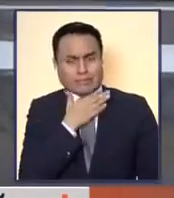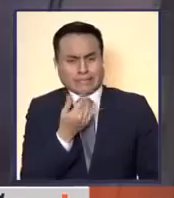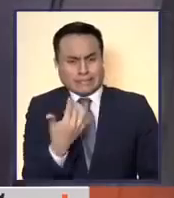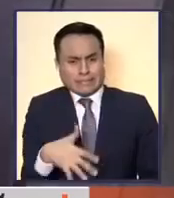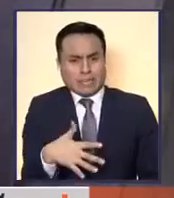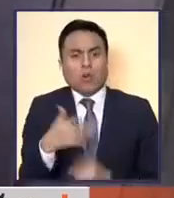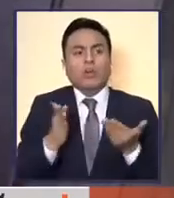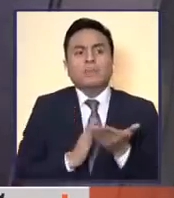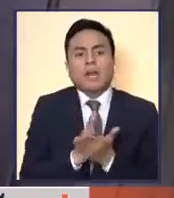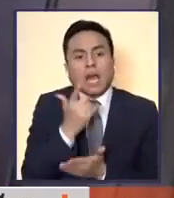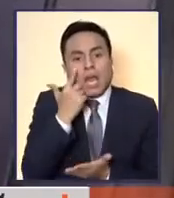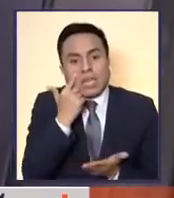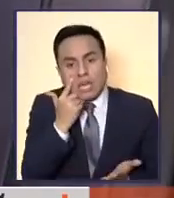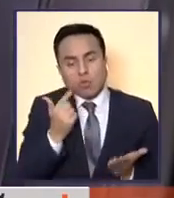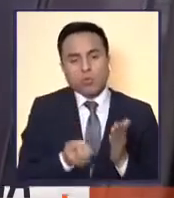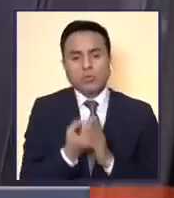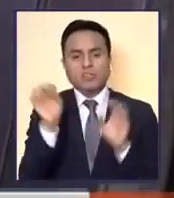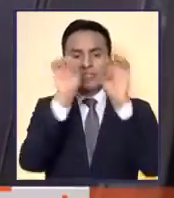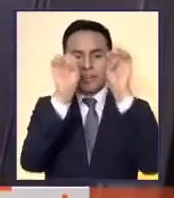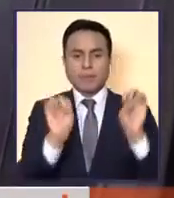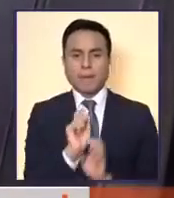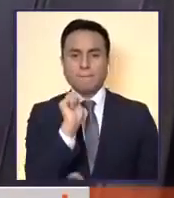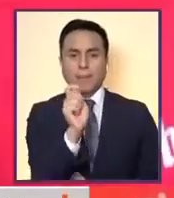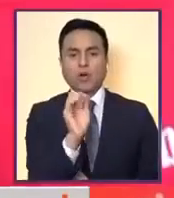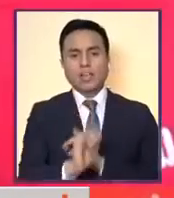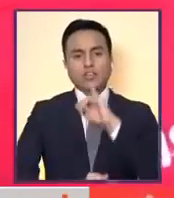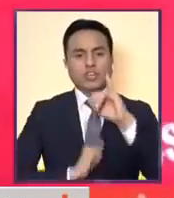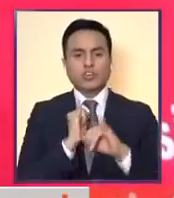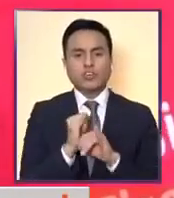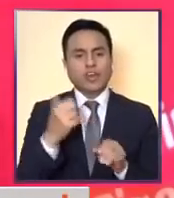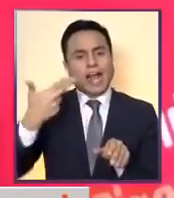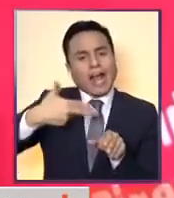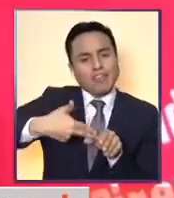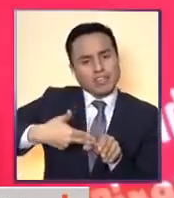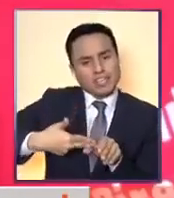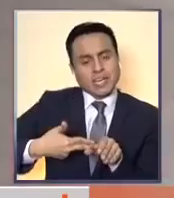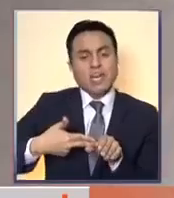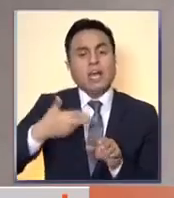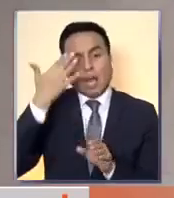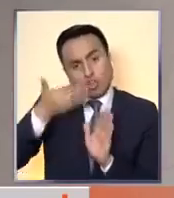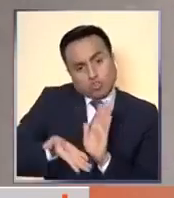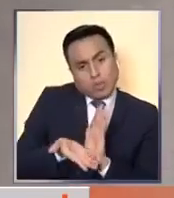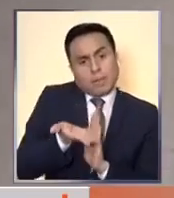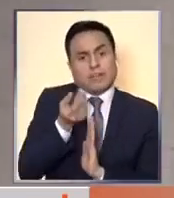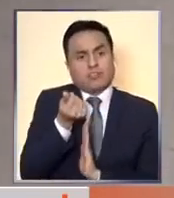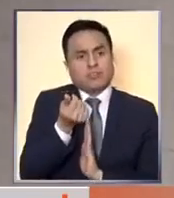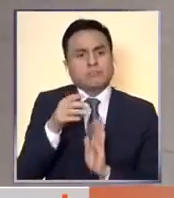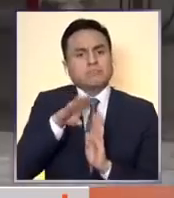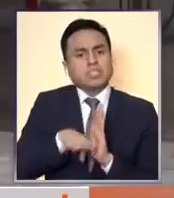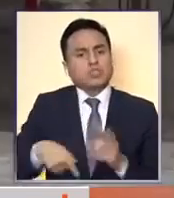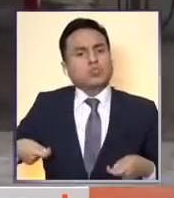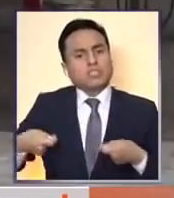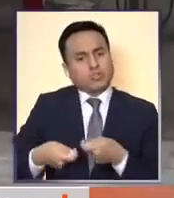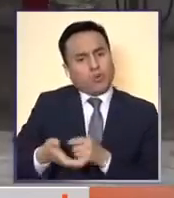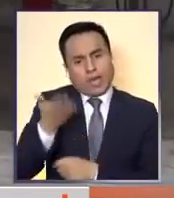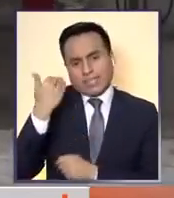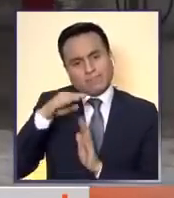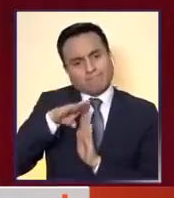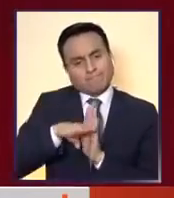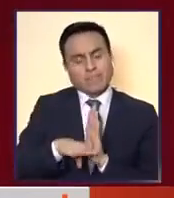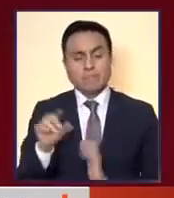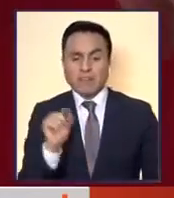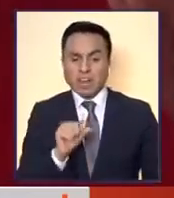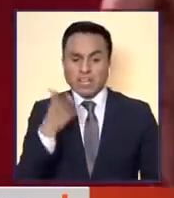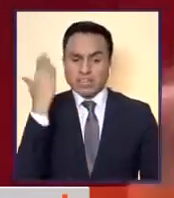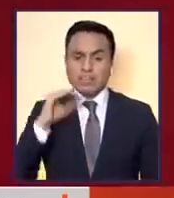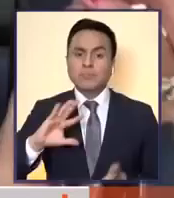los ensayos del nuevo sistema de pago electrónico de la gasolina, que subirá de precio y limitará los subsidios que la hacían la más barata